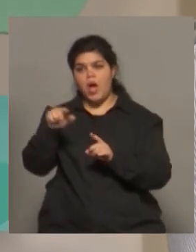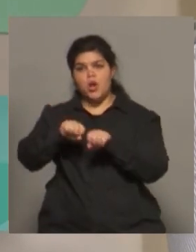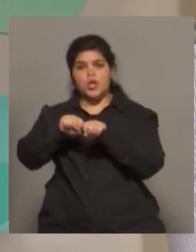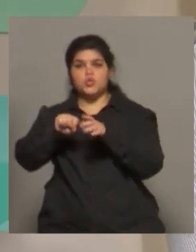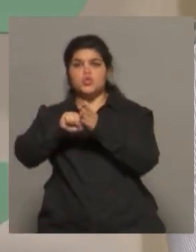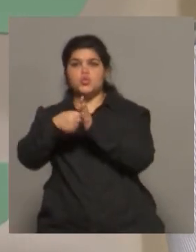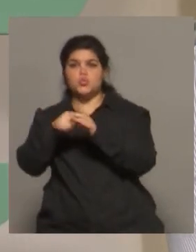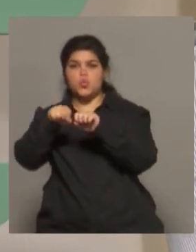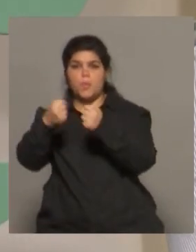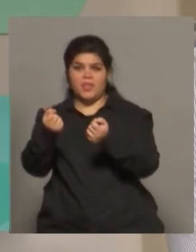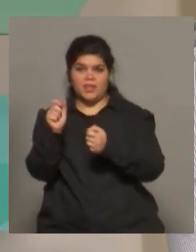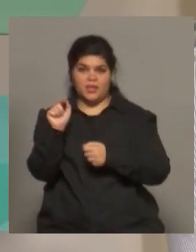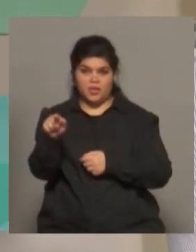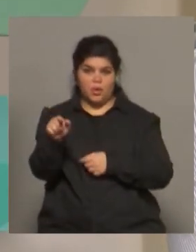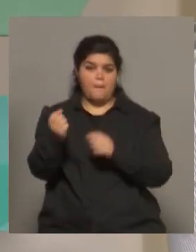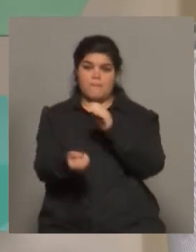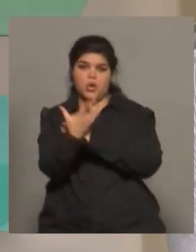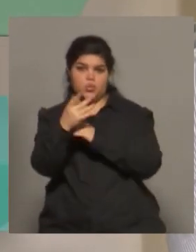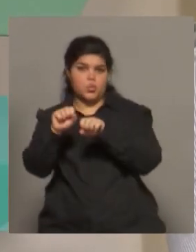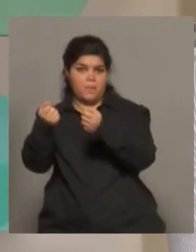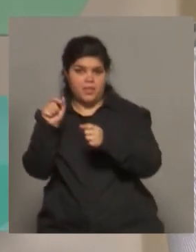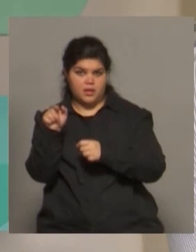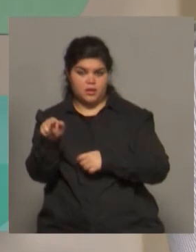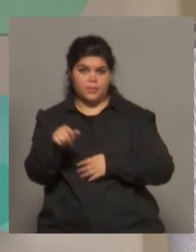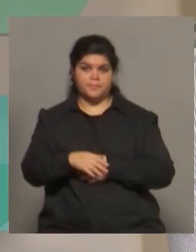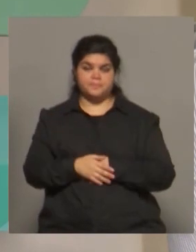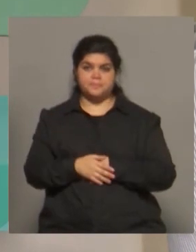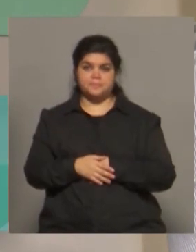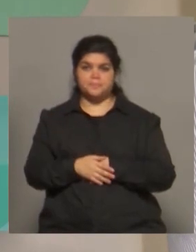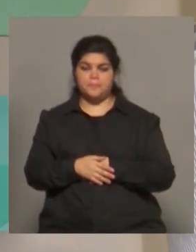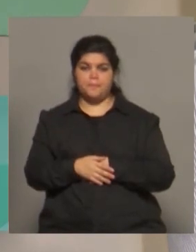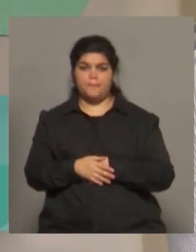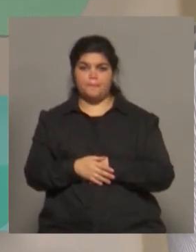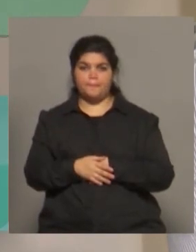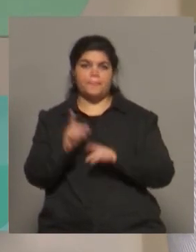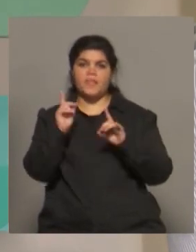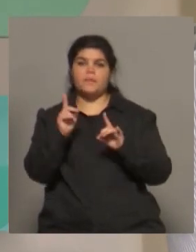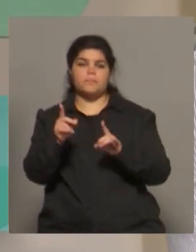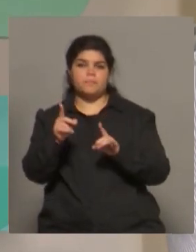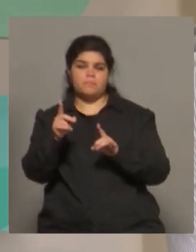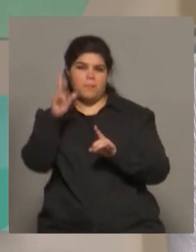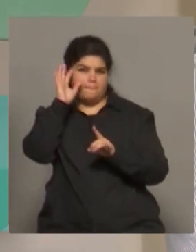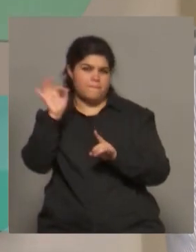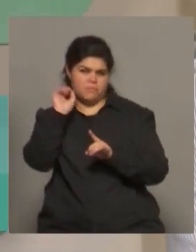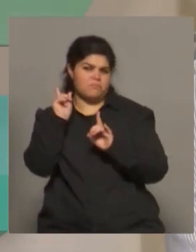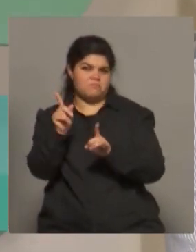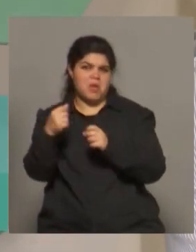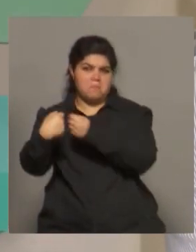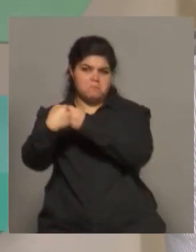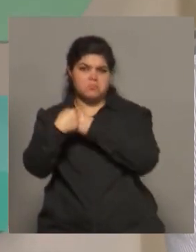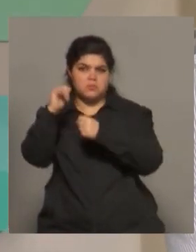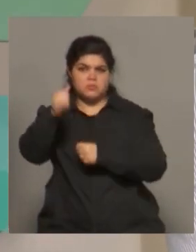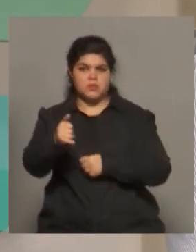suspendida del Mercosur. Creo que coincidiendo con lo que comentaba recién,